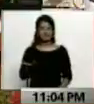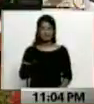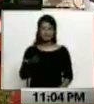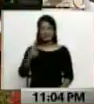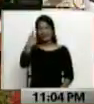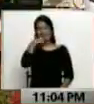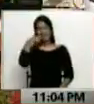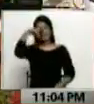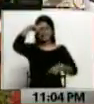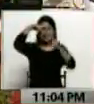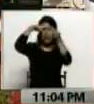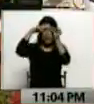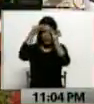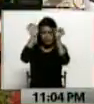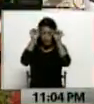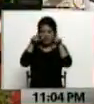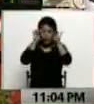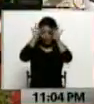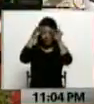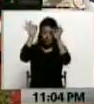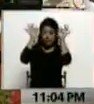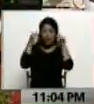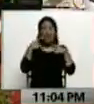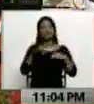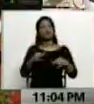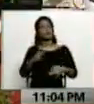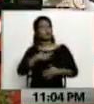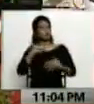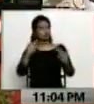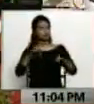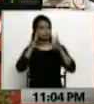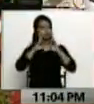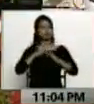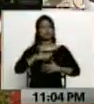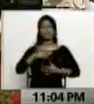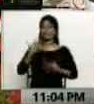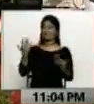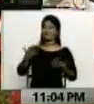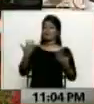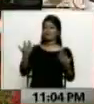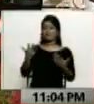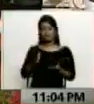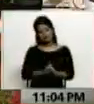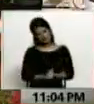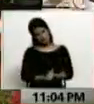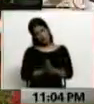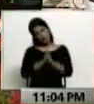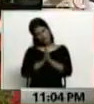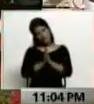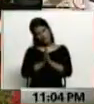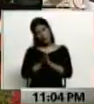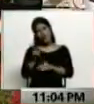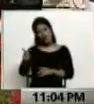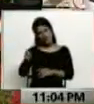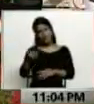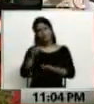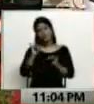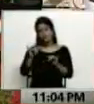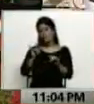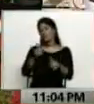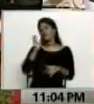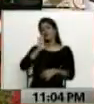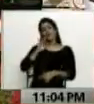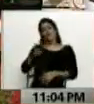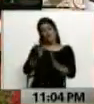hecho su Ceja bien depilada como que no le han hecho nada a nadie pero nosotros debemos conocerlos son unos